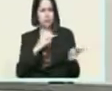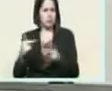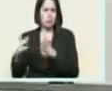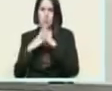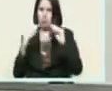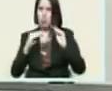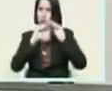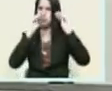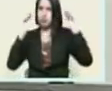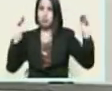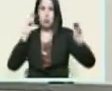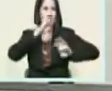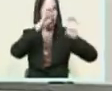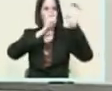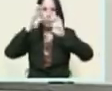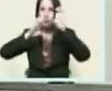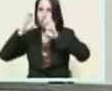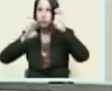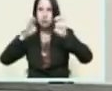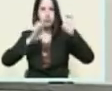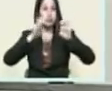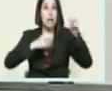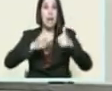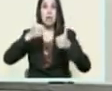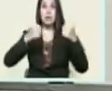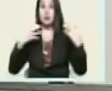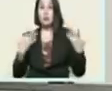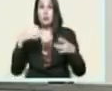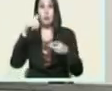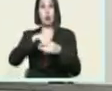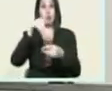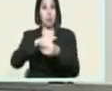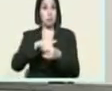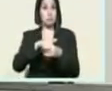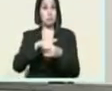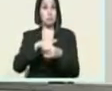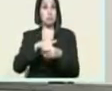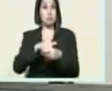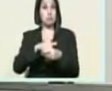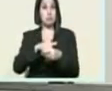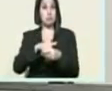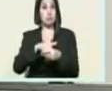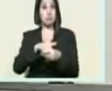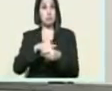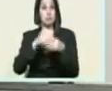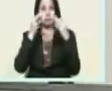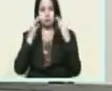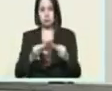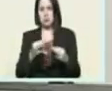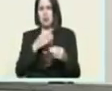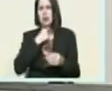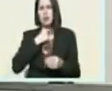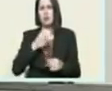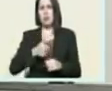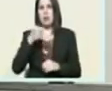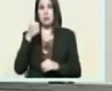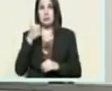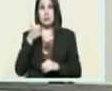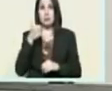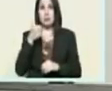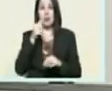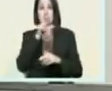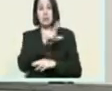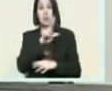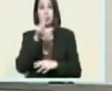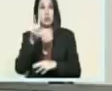pueblo venezolano a evaluar bien las candidaturas, a votar por su candidato de preferencia en